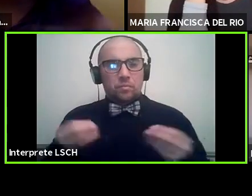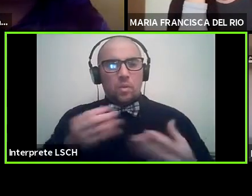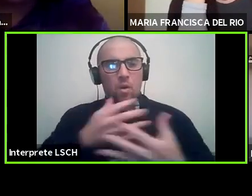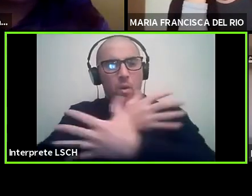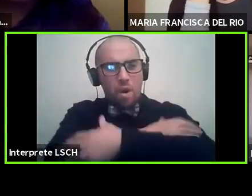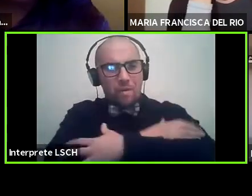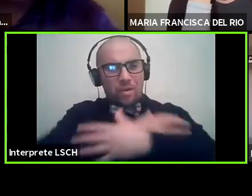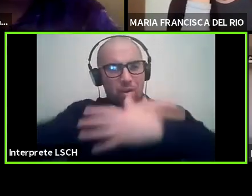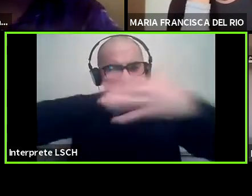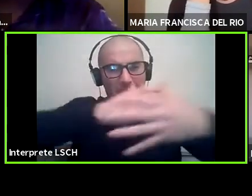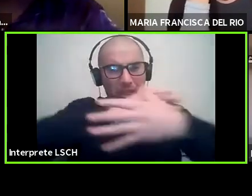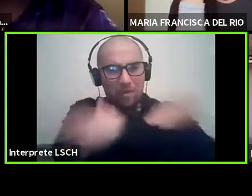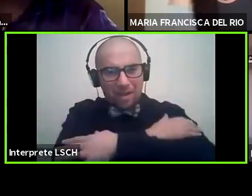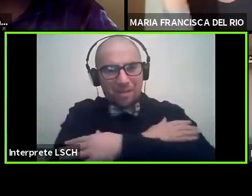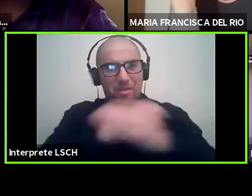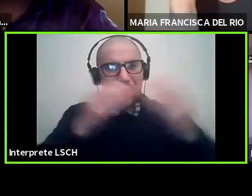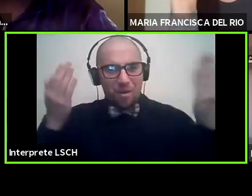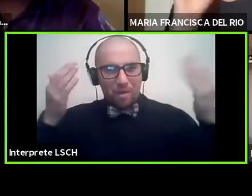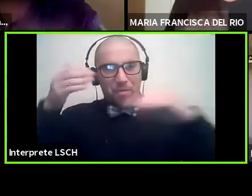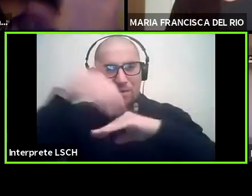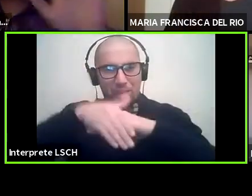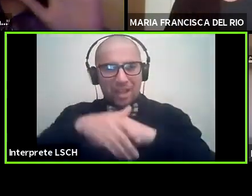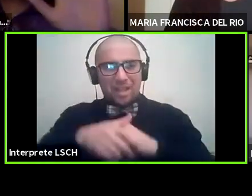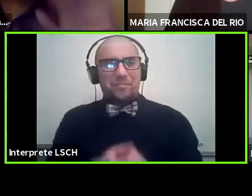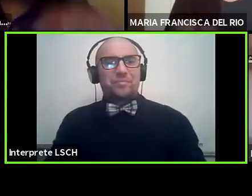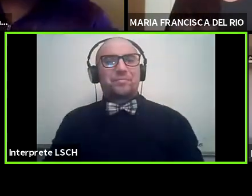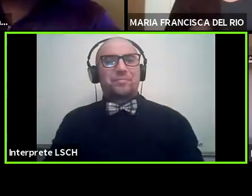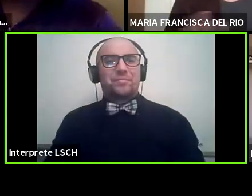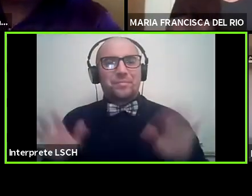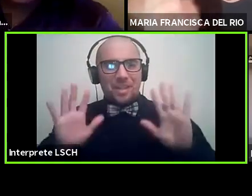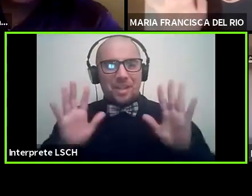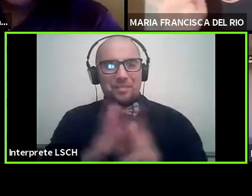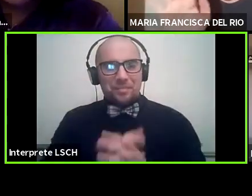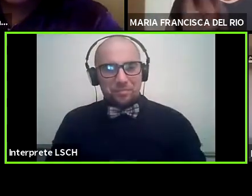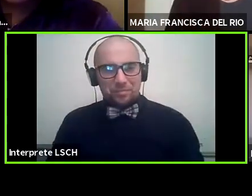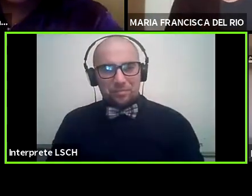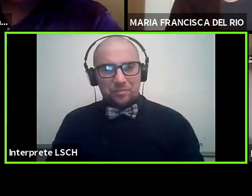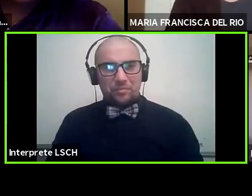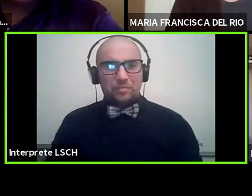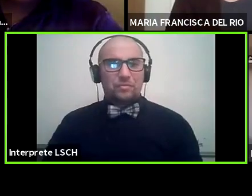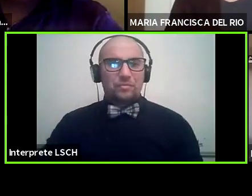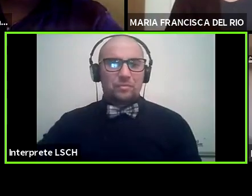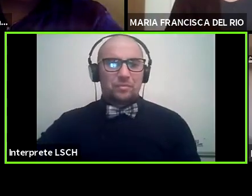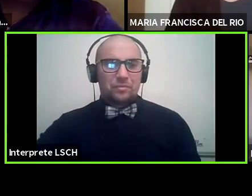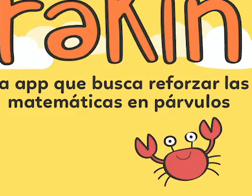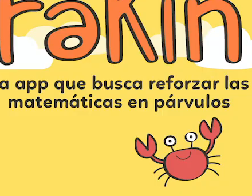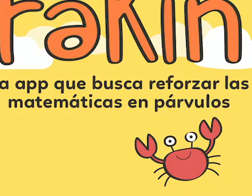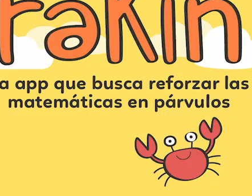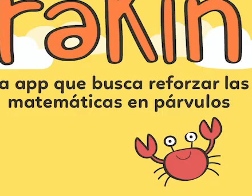grande y que tengan muy buena tarde. Muchas gracias. Chao, chao. Chao.